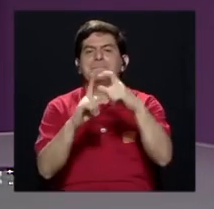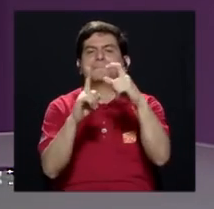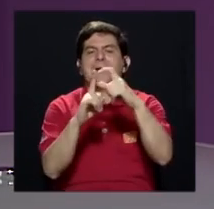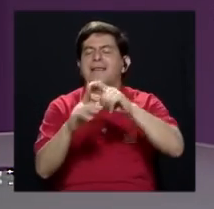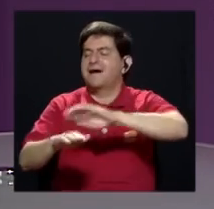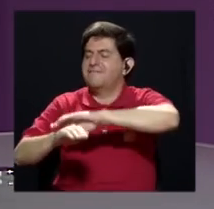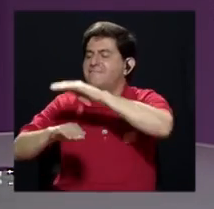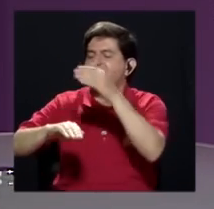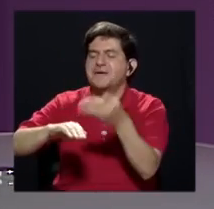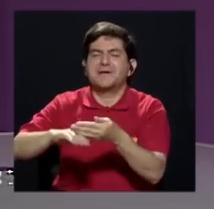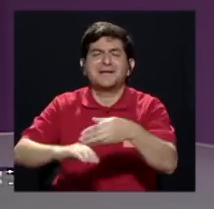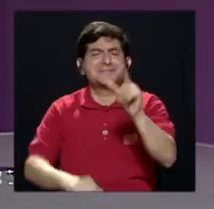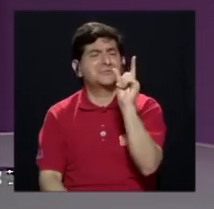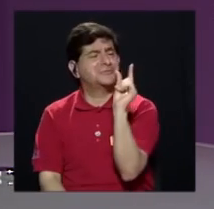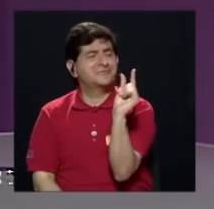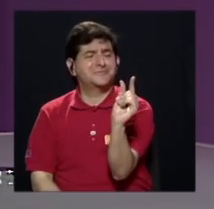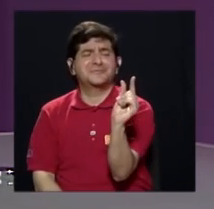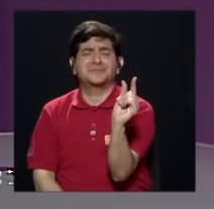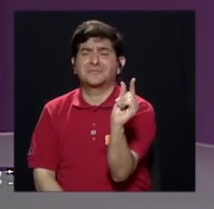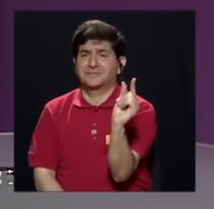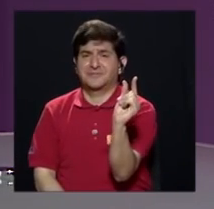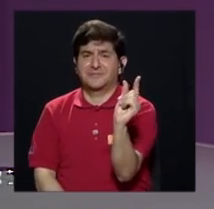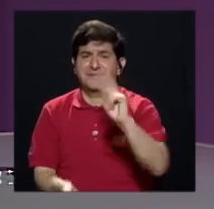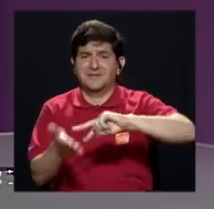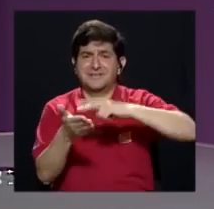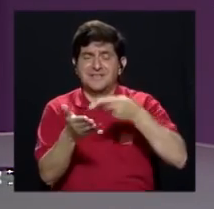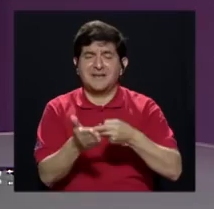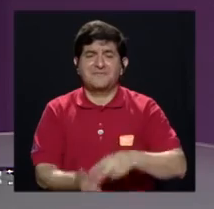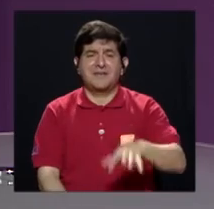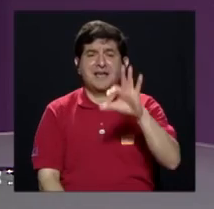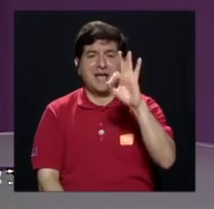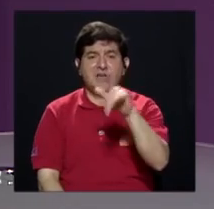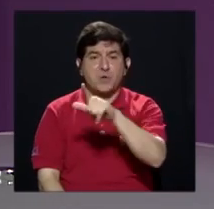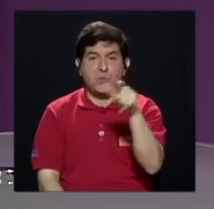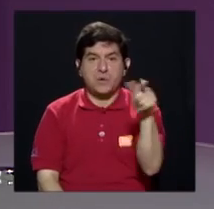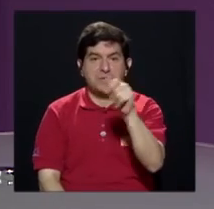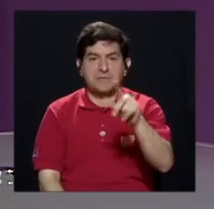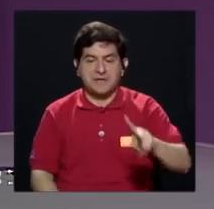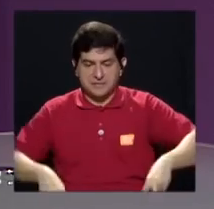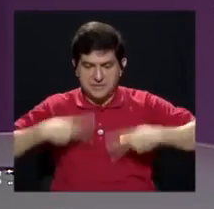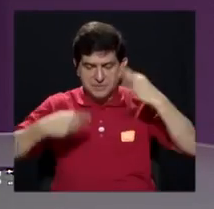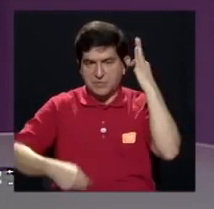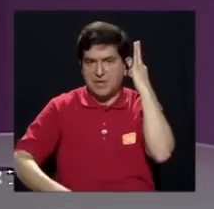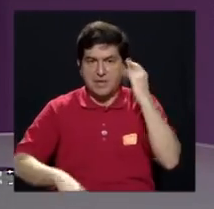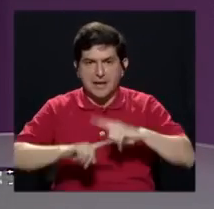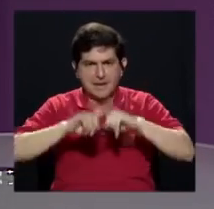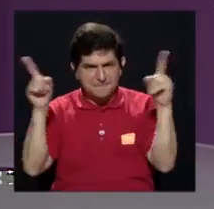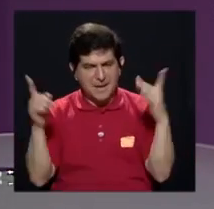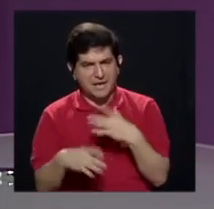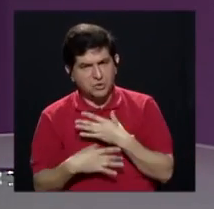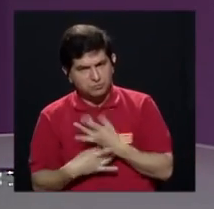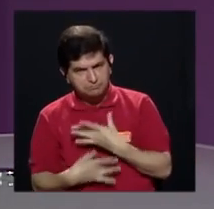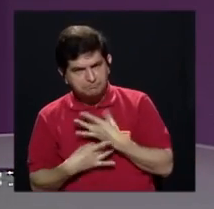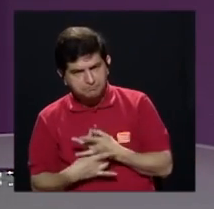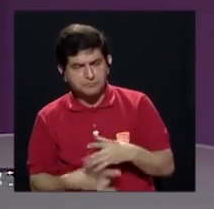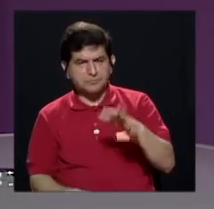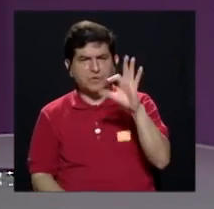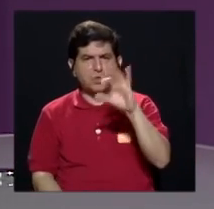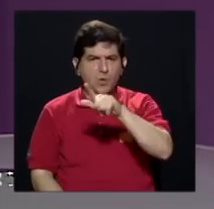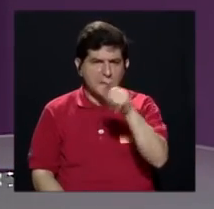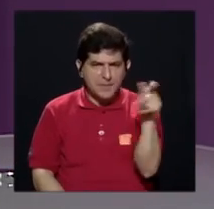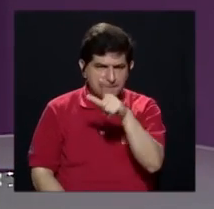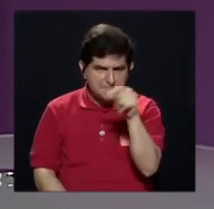embarazo es muy chiquitita estamos hablando de nueve meses en la vida de una mujer pero curiosamente esos nueve meses